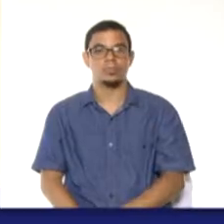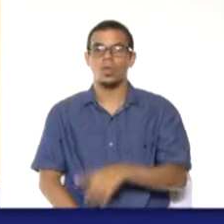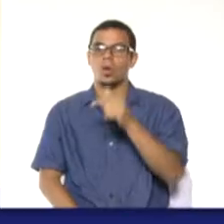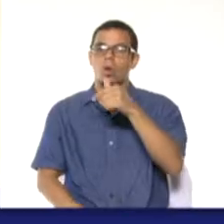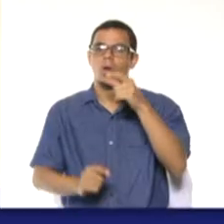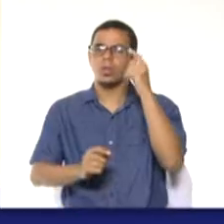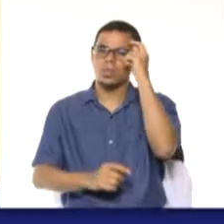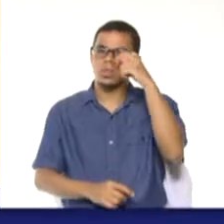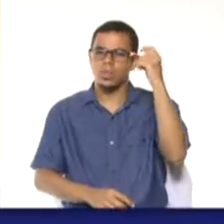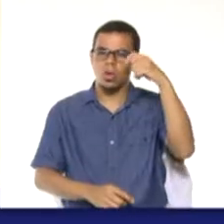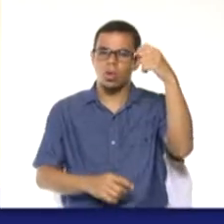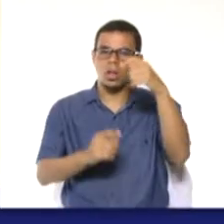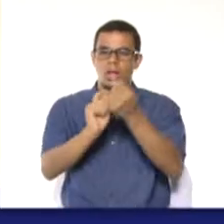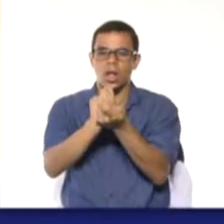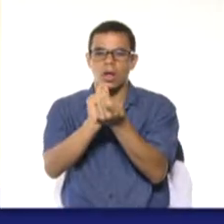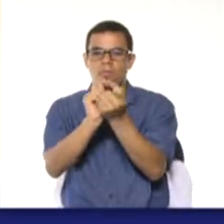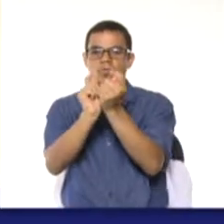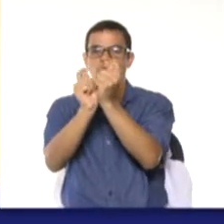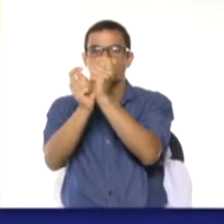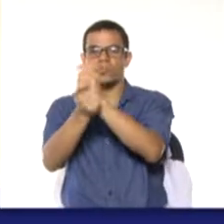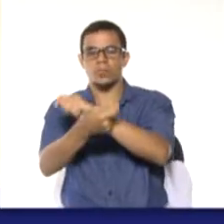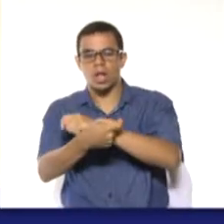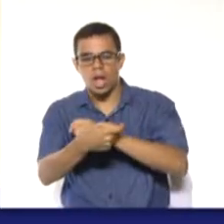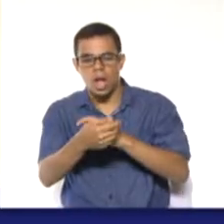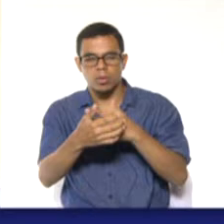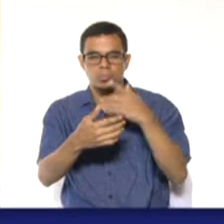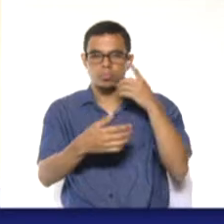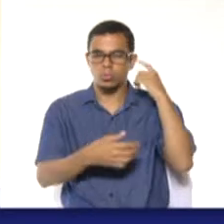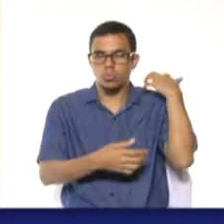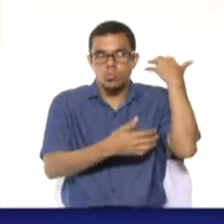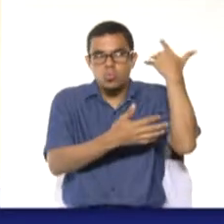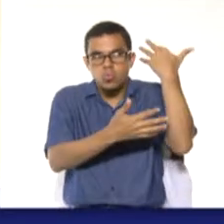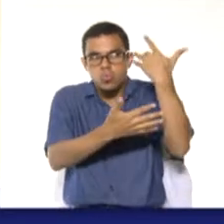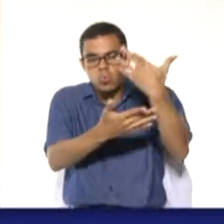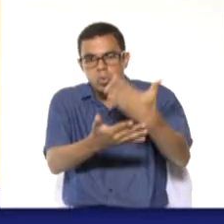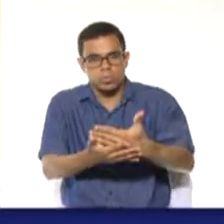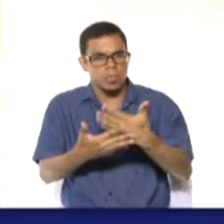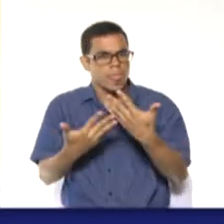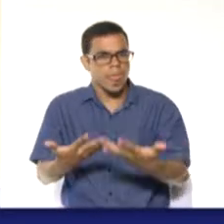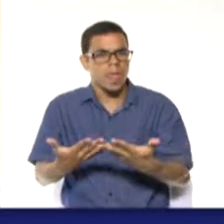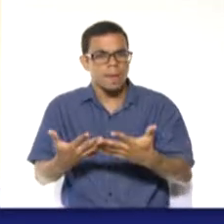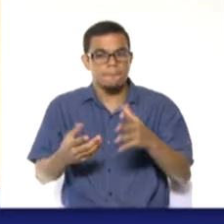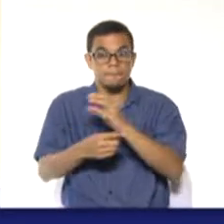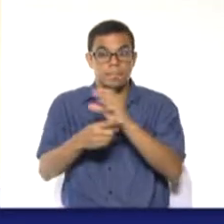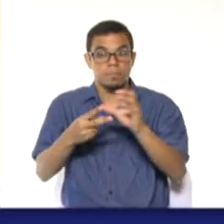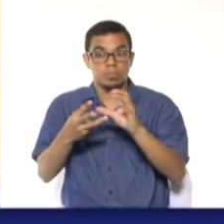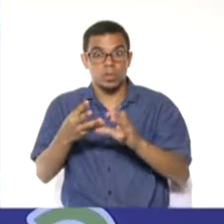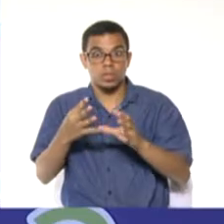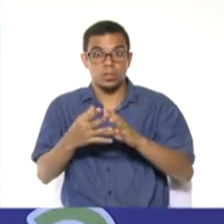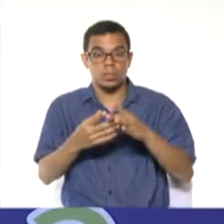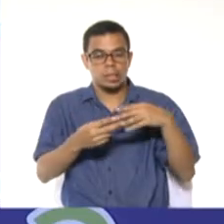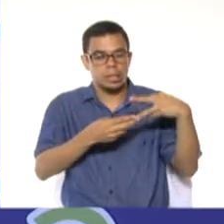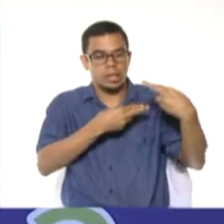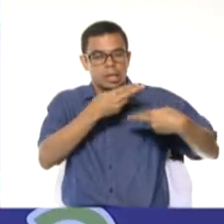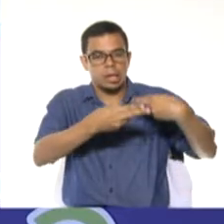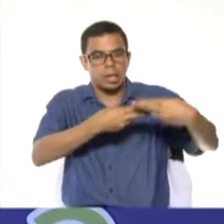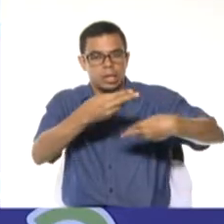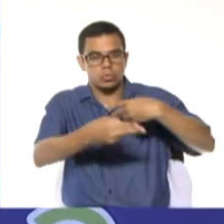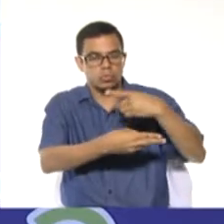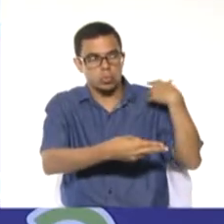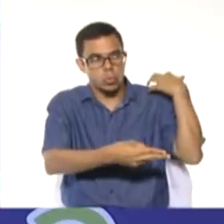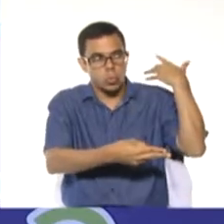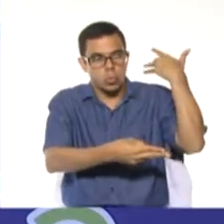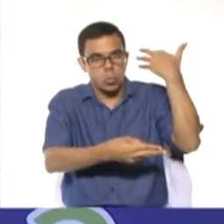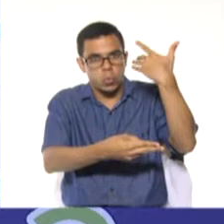de la evolución, que tratan de explicar cómo cada uno de los caracteres que nosotros tenemos van a ser heredados de generación en